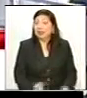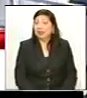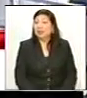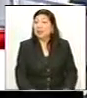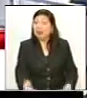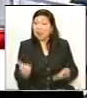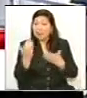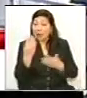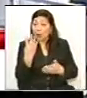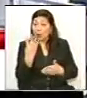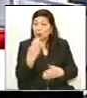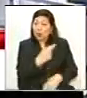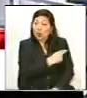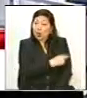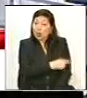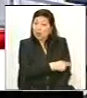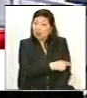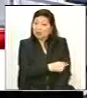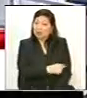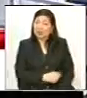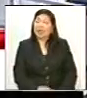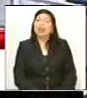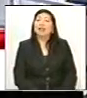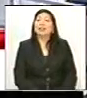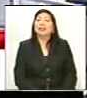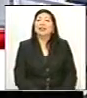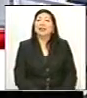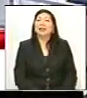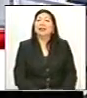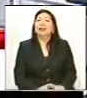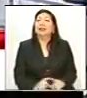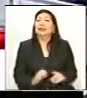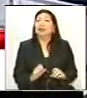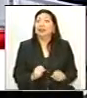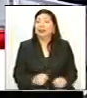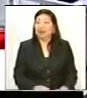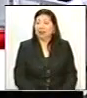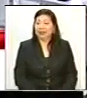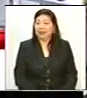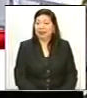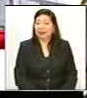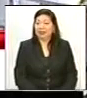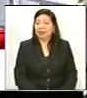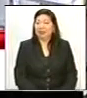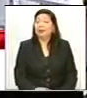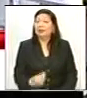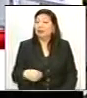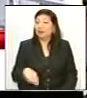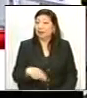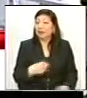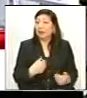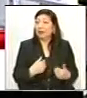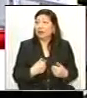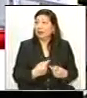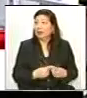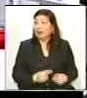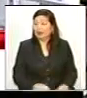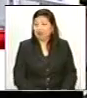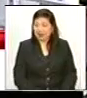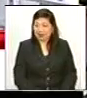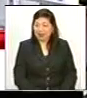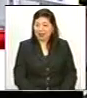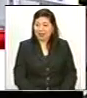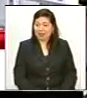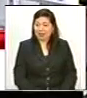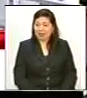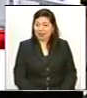Piura, de esos 4 hospitales, hicimos eso, ¿no? Hicimos eso y nosotros tenemos, a diferencia del control posterior, porque para